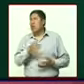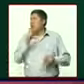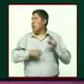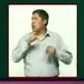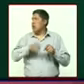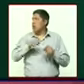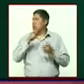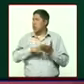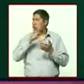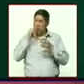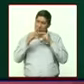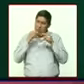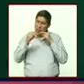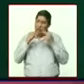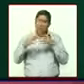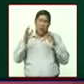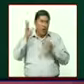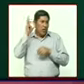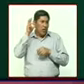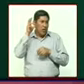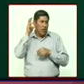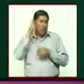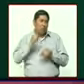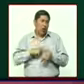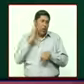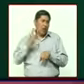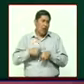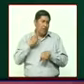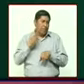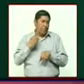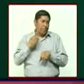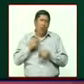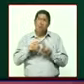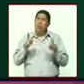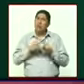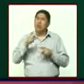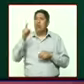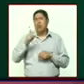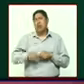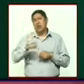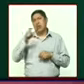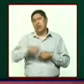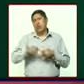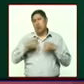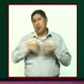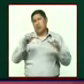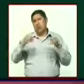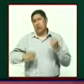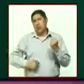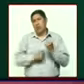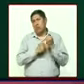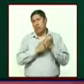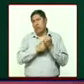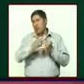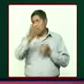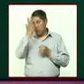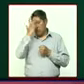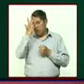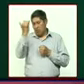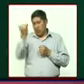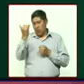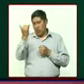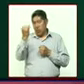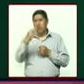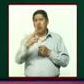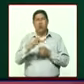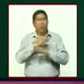esta noticia ya la hemos escuchado recurrentemente, pero se necesita todavía apoyo porque no se han